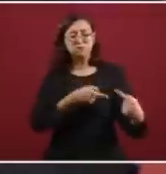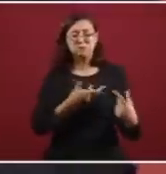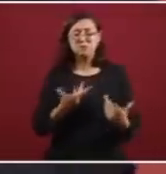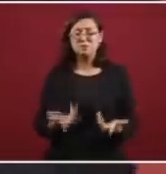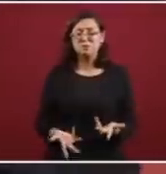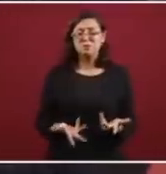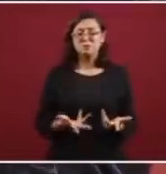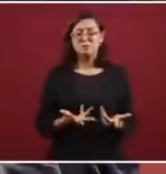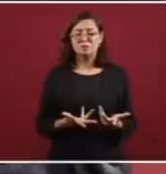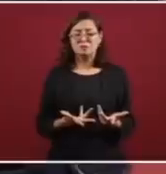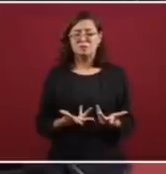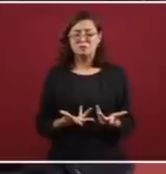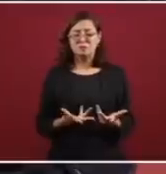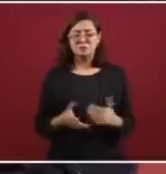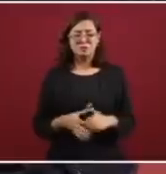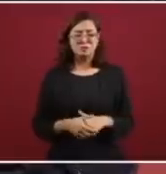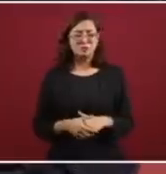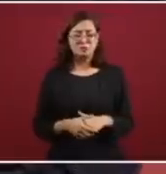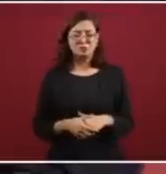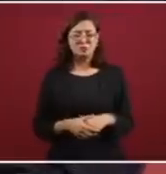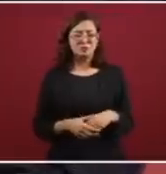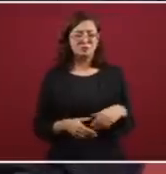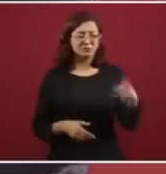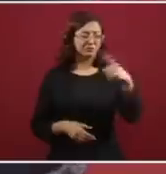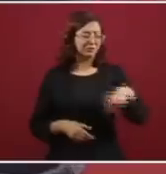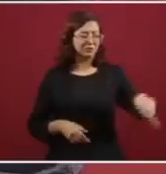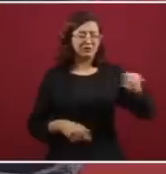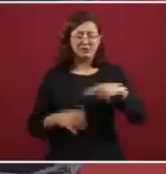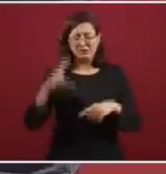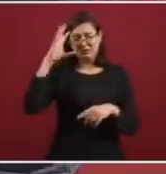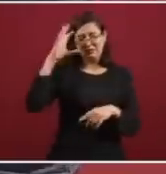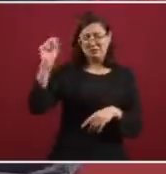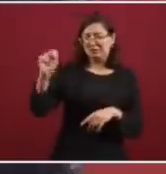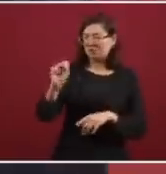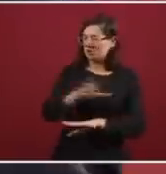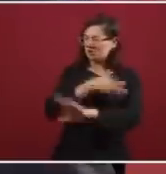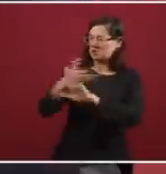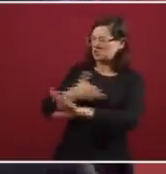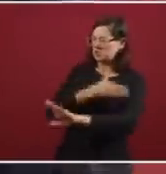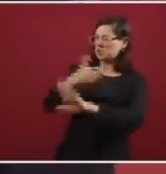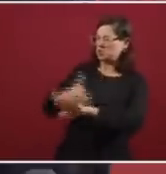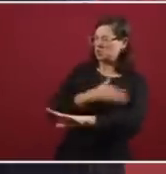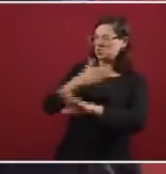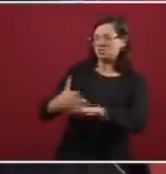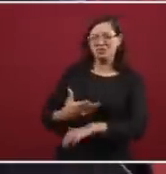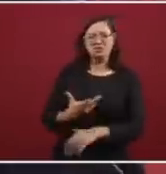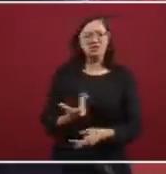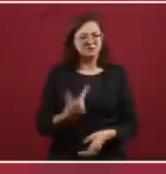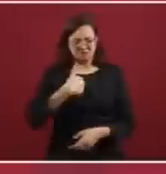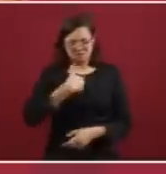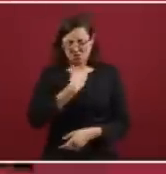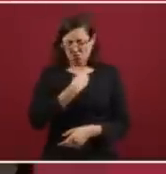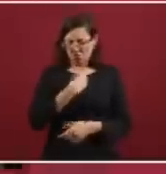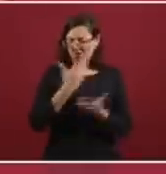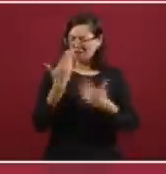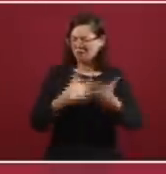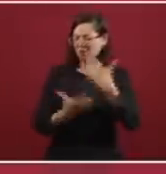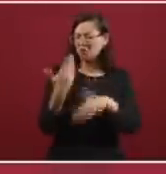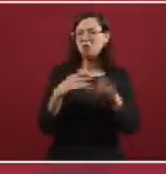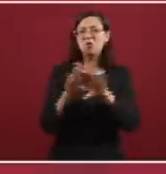de esta concepción reaccionaria? Pues con el apoyo de los ciudadanos.